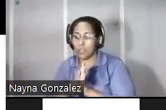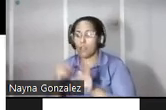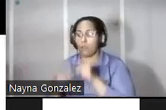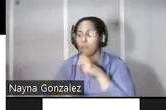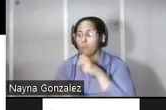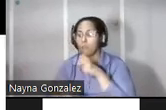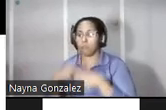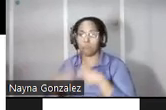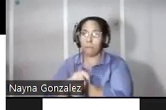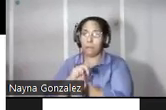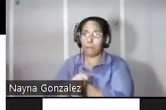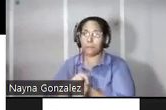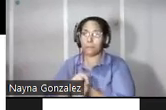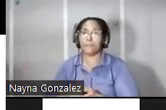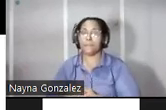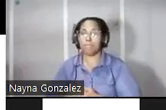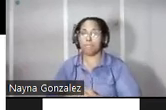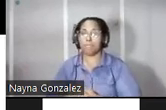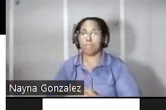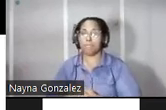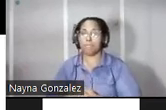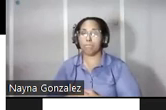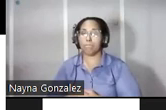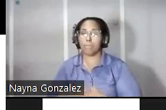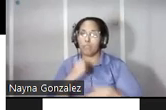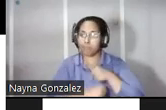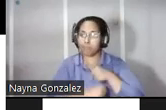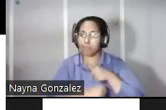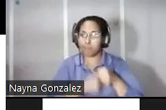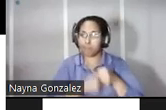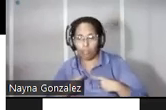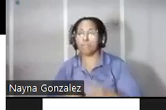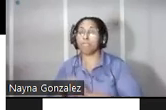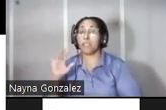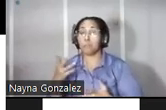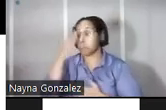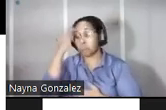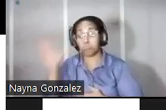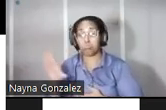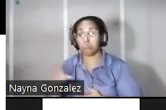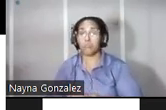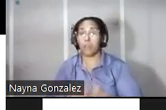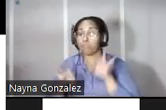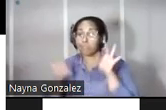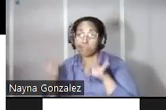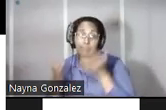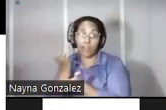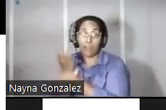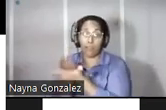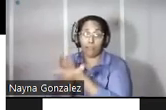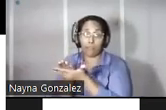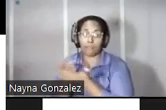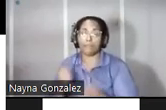en esos momentos? ¿Sufría algún tipo de depresión? Eso lo desconozco, pues no he encontrado